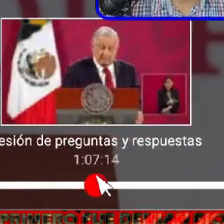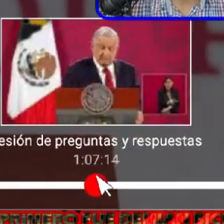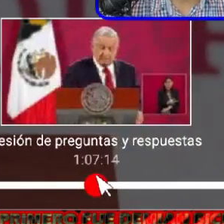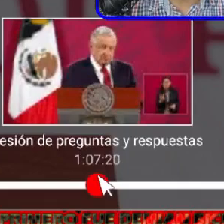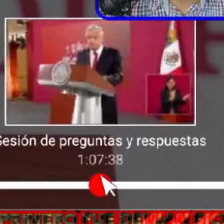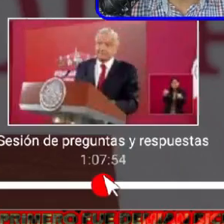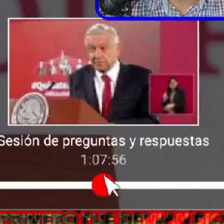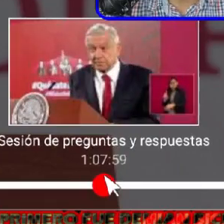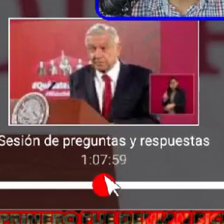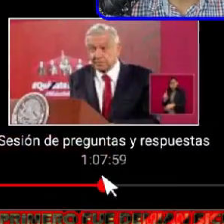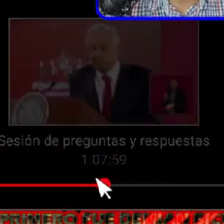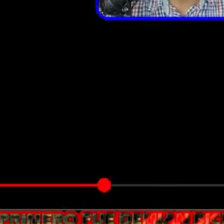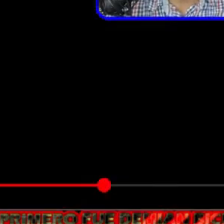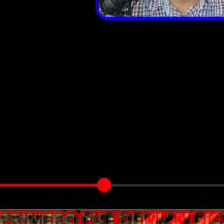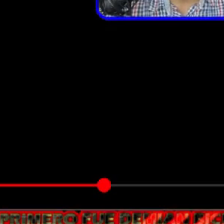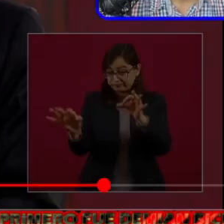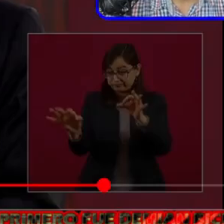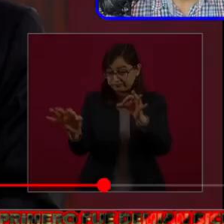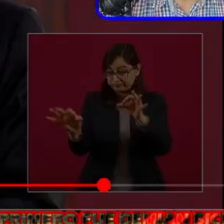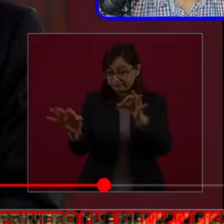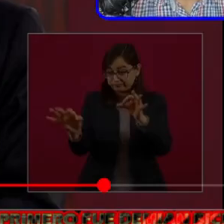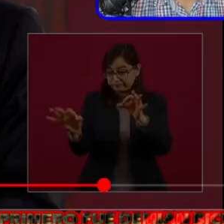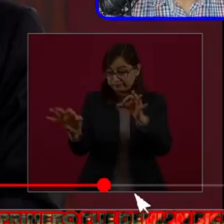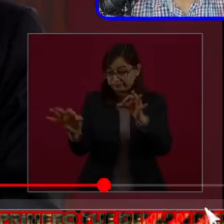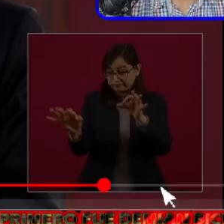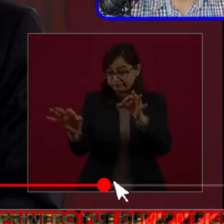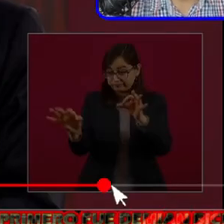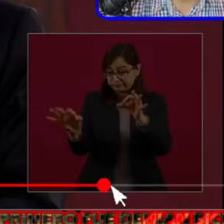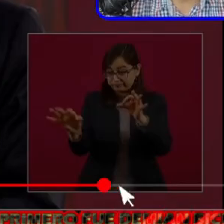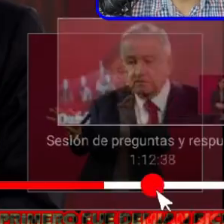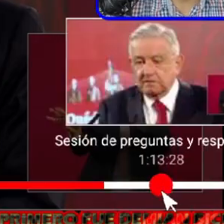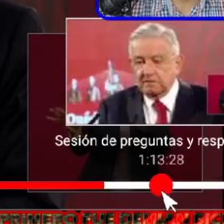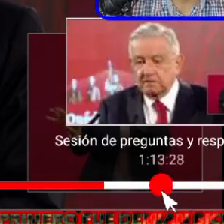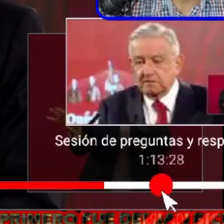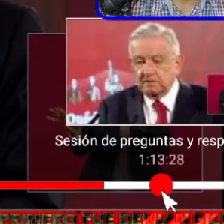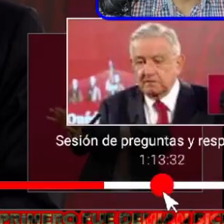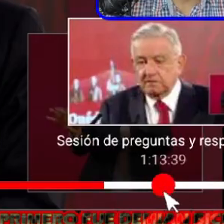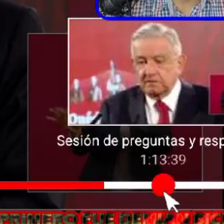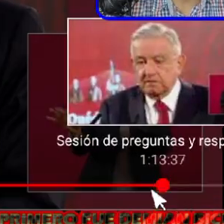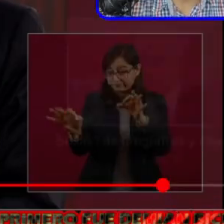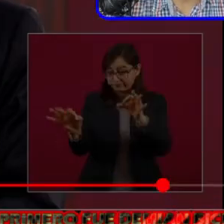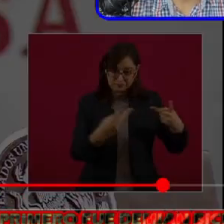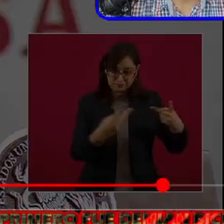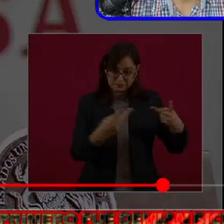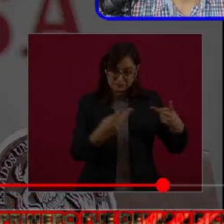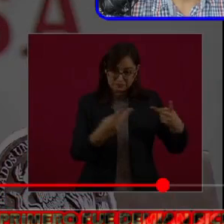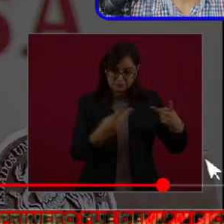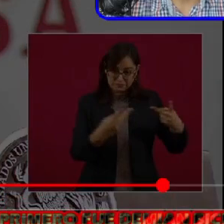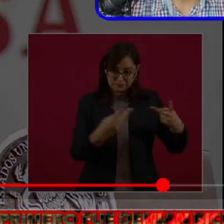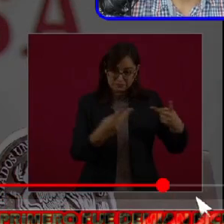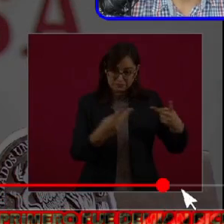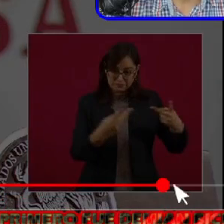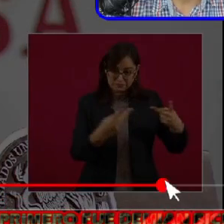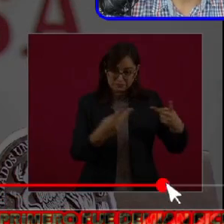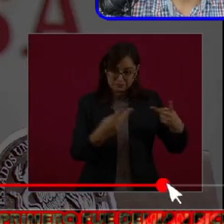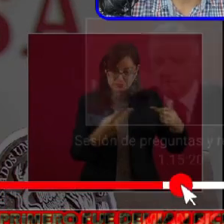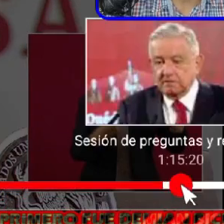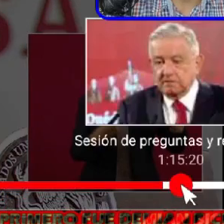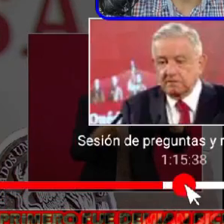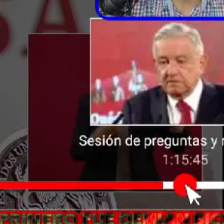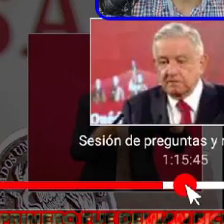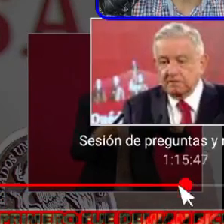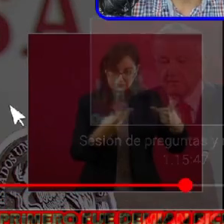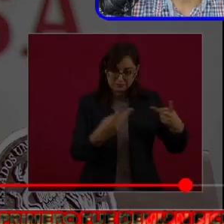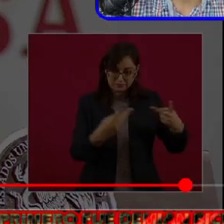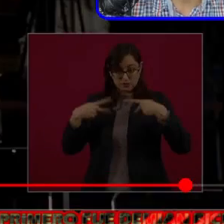presidente se había enterado de esta noticia, que yo creo que pues fue un golpe duro. También para él, él lo